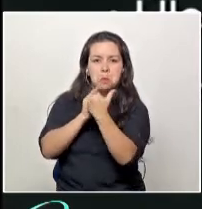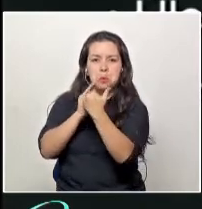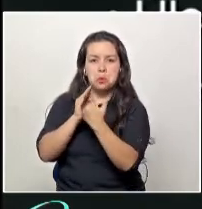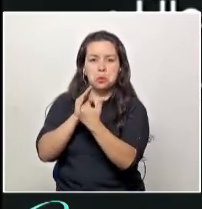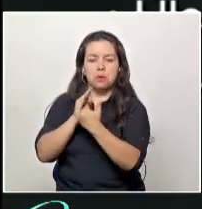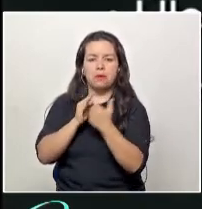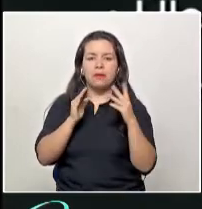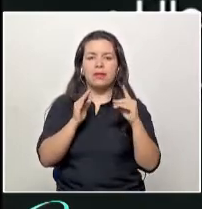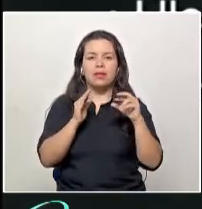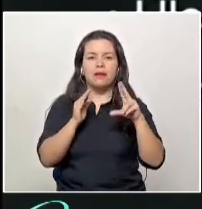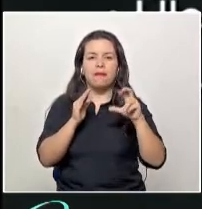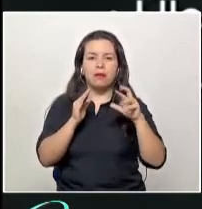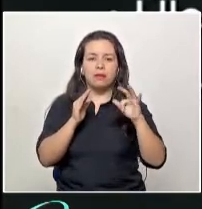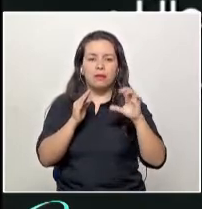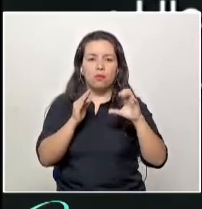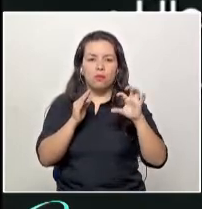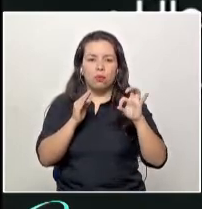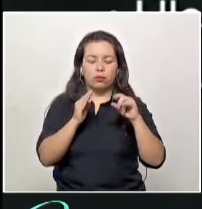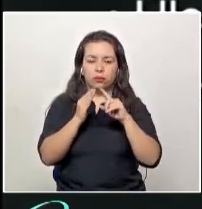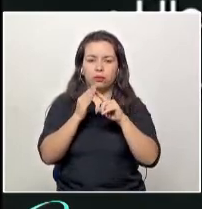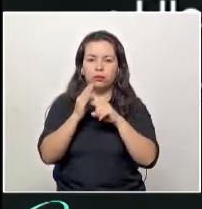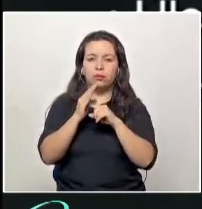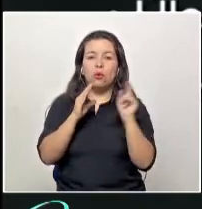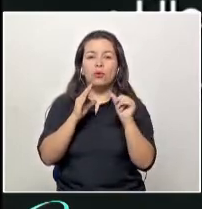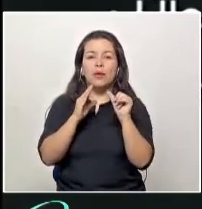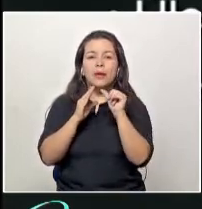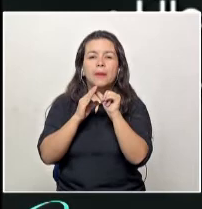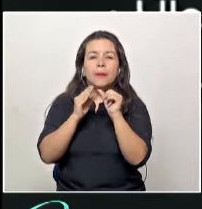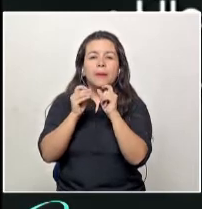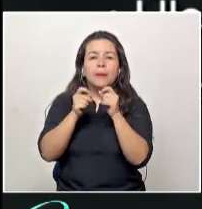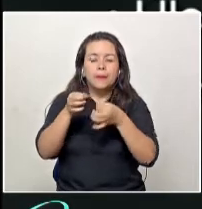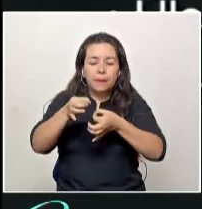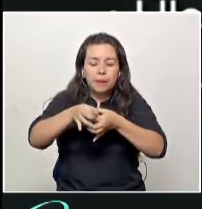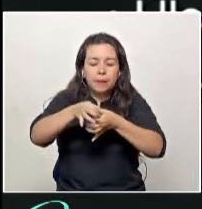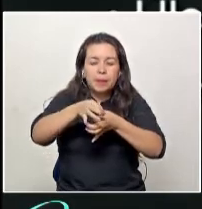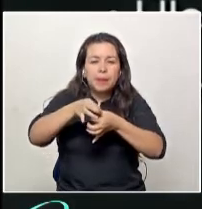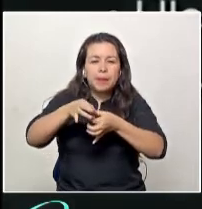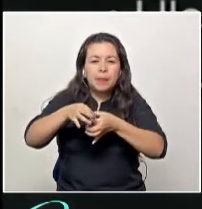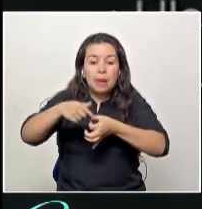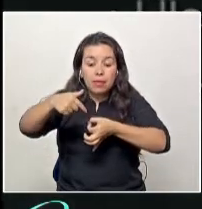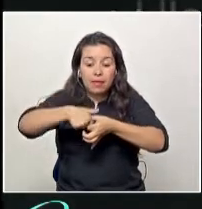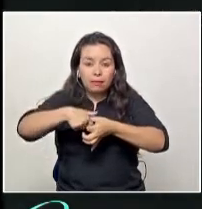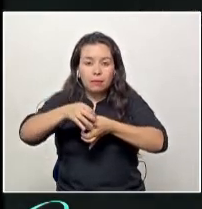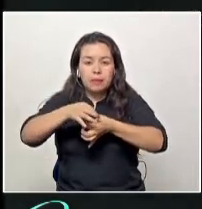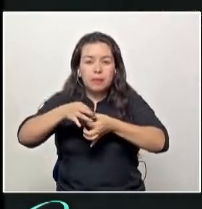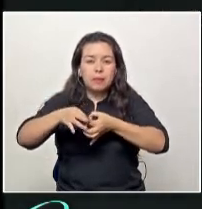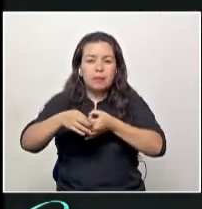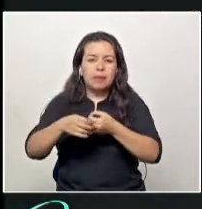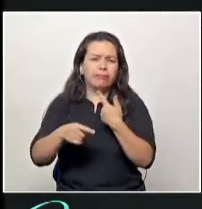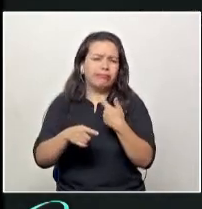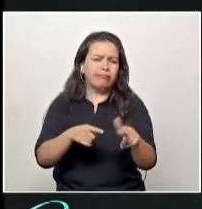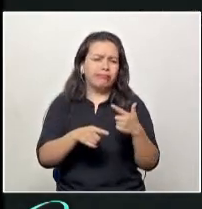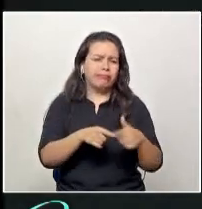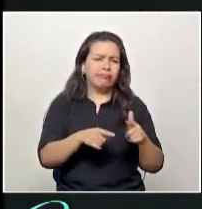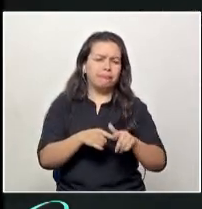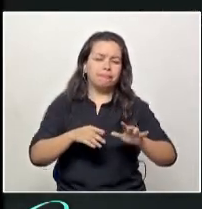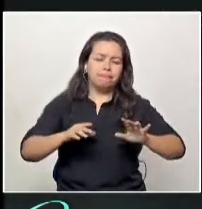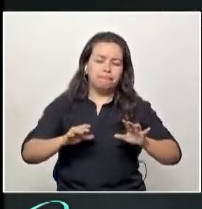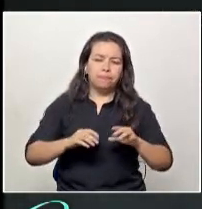tener la persona hemorroides y un cáncer y muchas otras patologías.